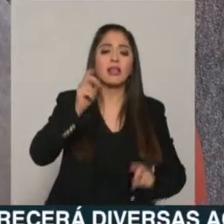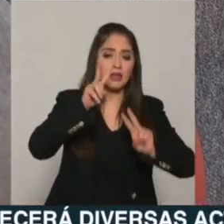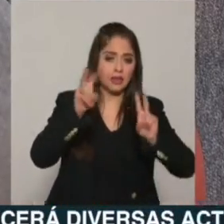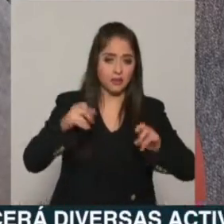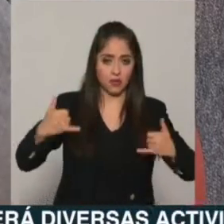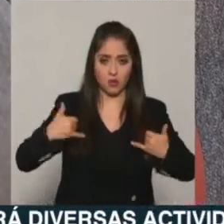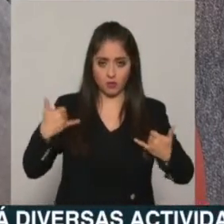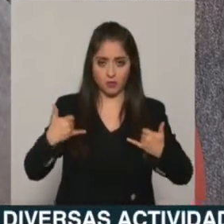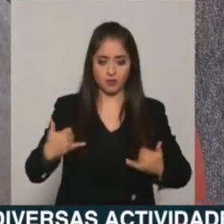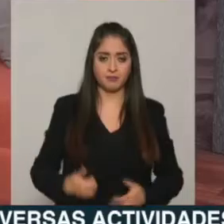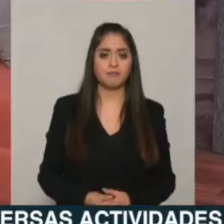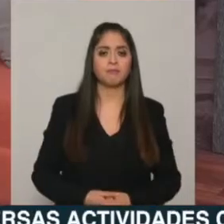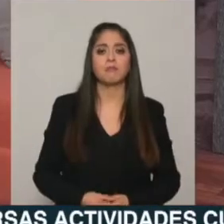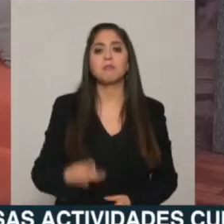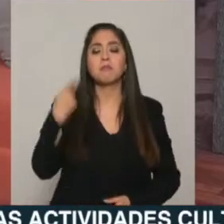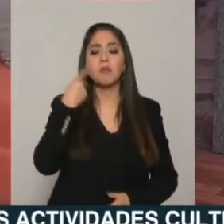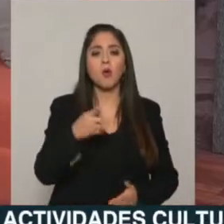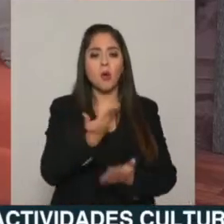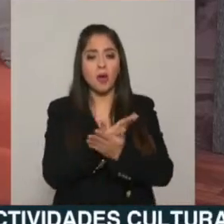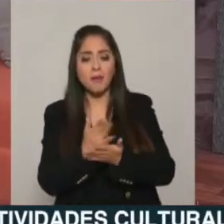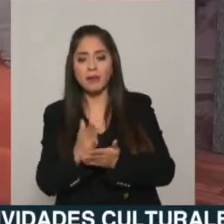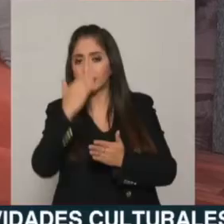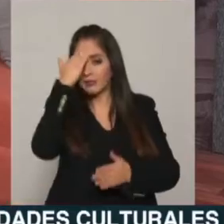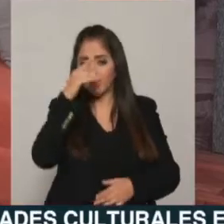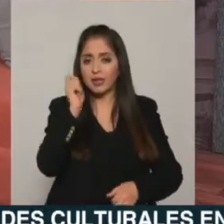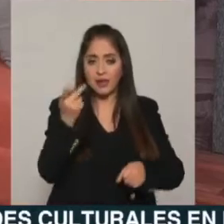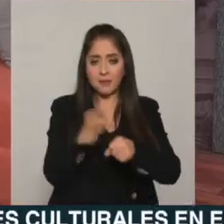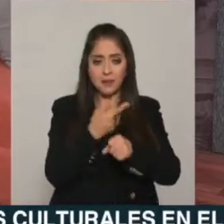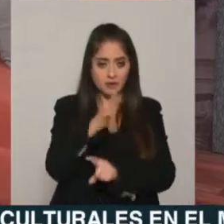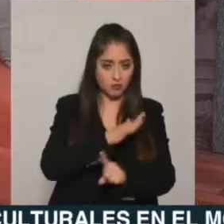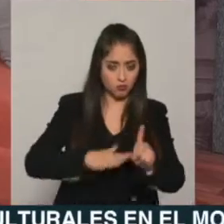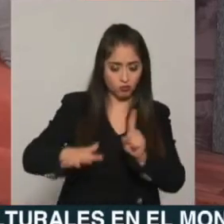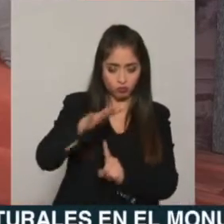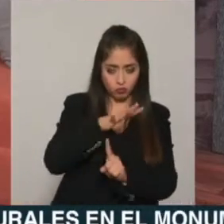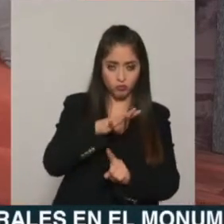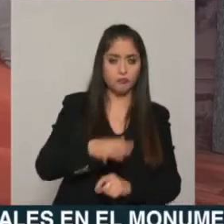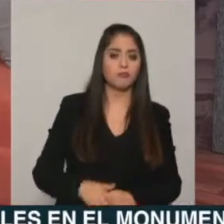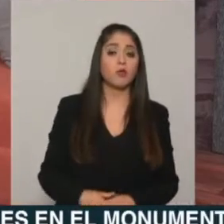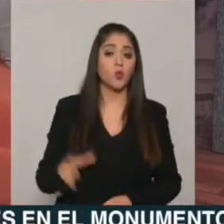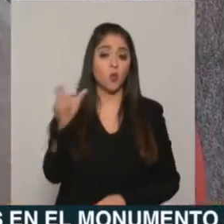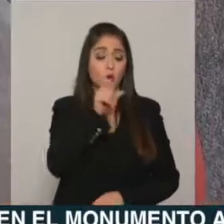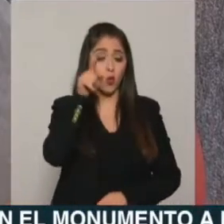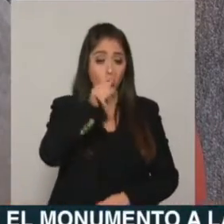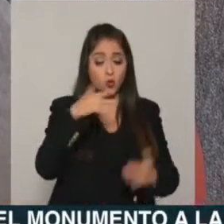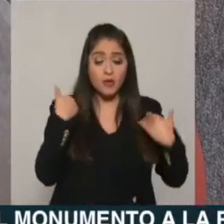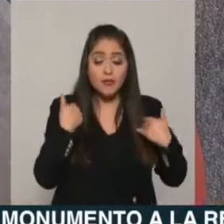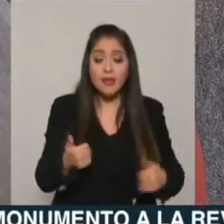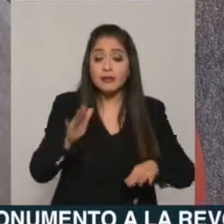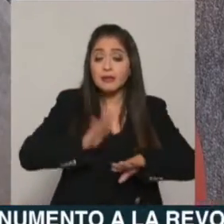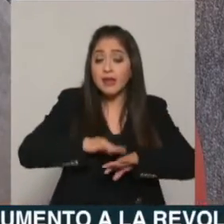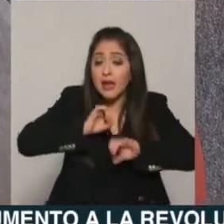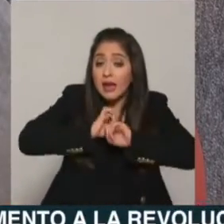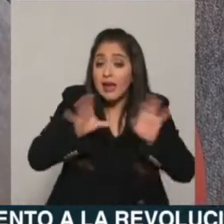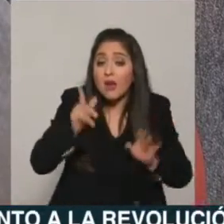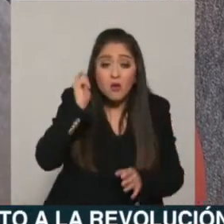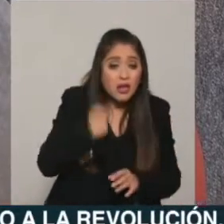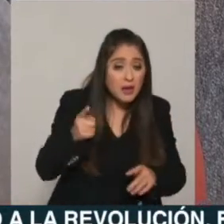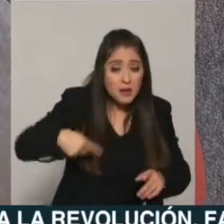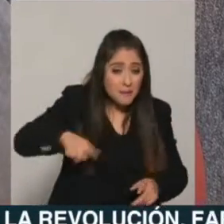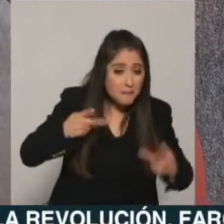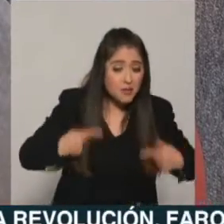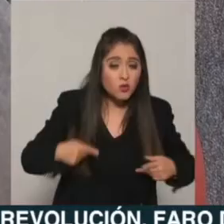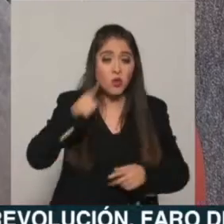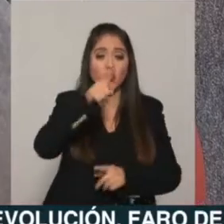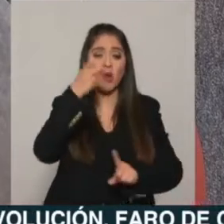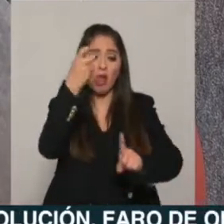de entender sobre todo el impacto social, ¿no? Y el día que entendamos que los jóvenes son diferentes, que no podemos juzgarlos como a un